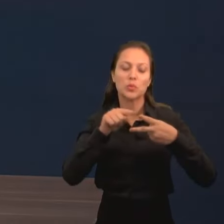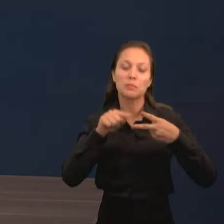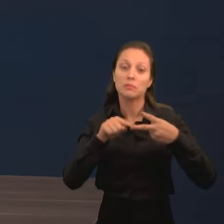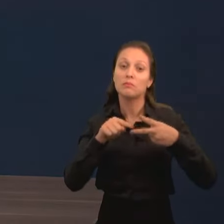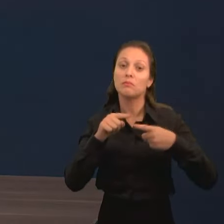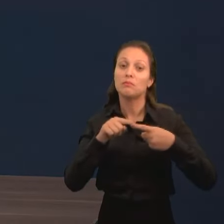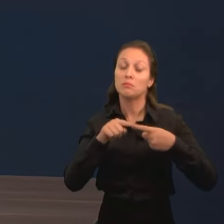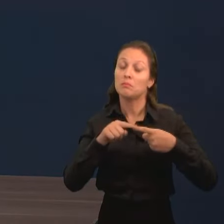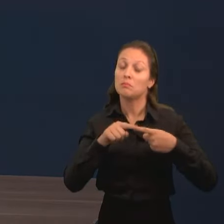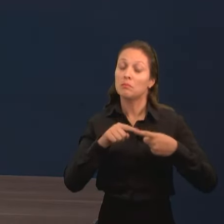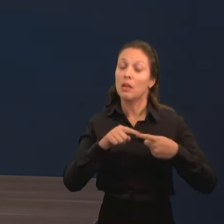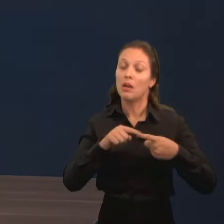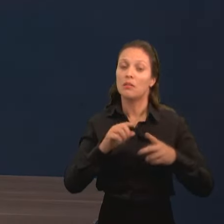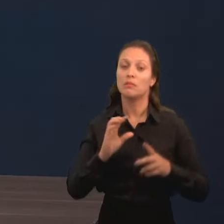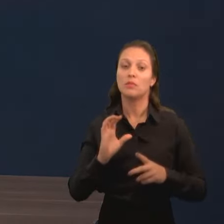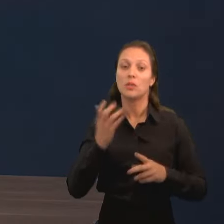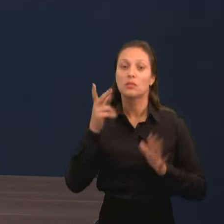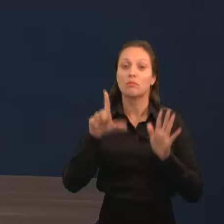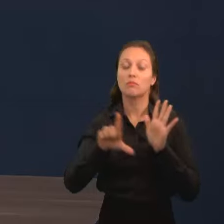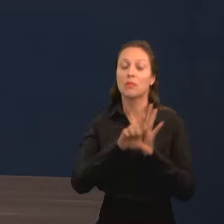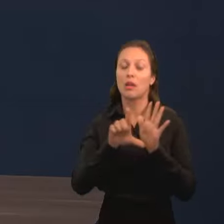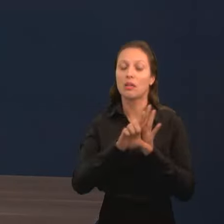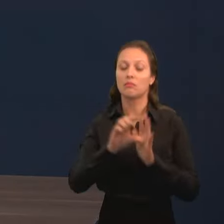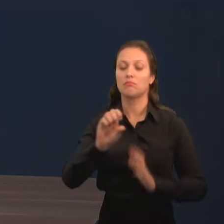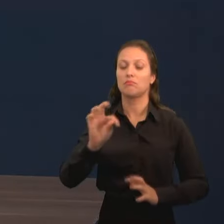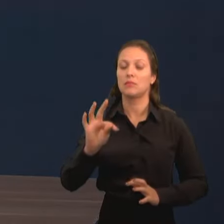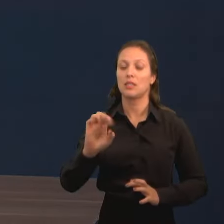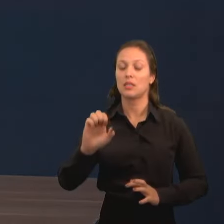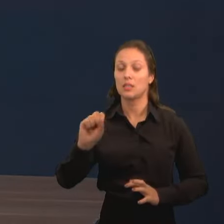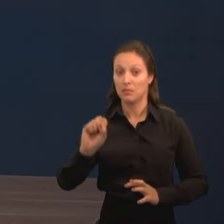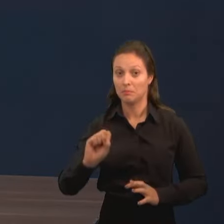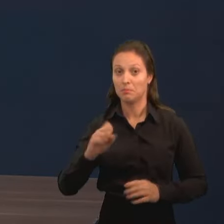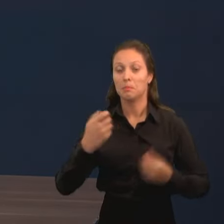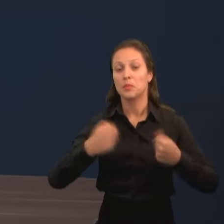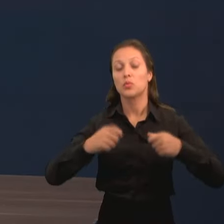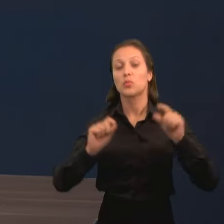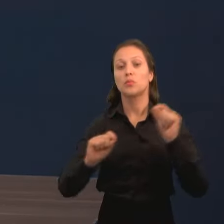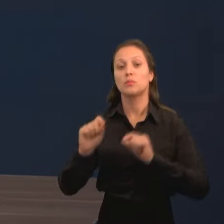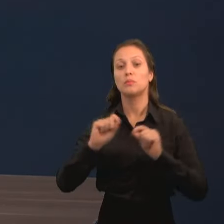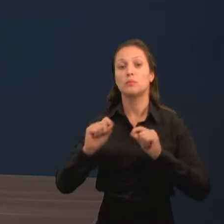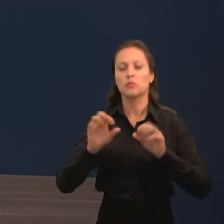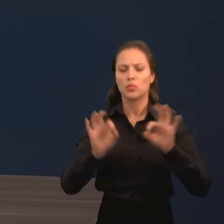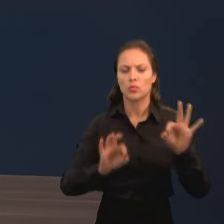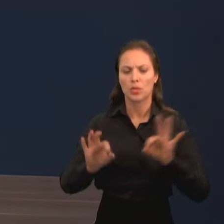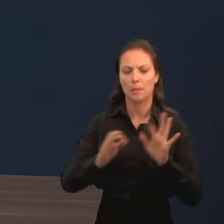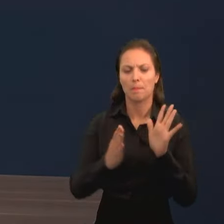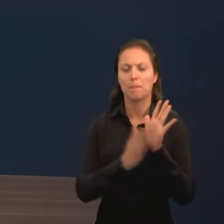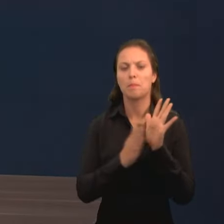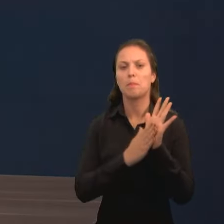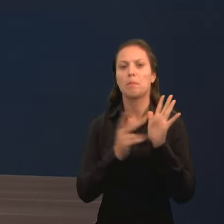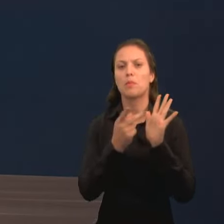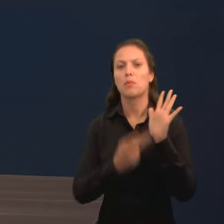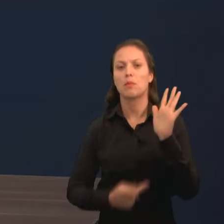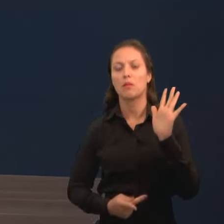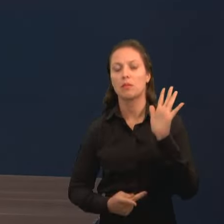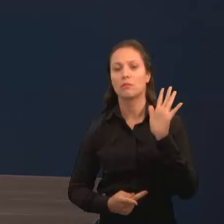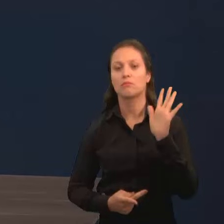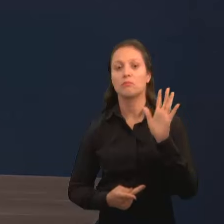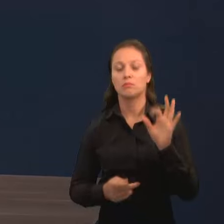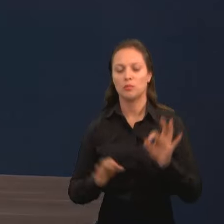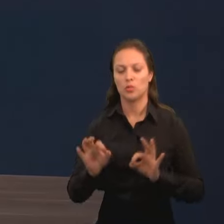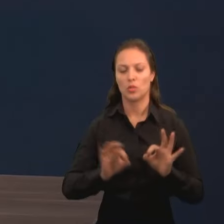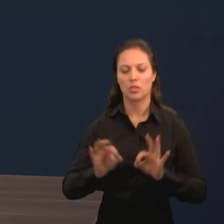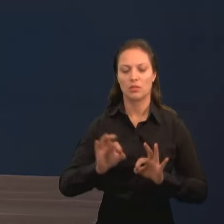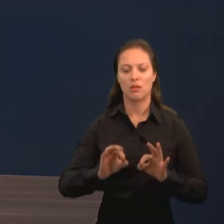simples. La resolución TSE 326 trató de esto, o sea, la necesidad de un plan de integridad de